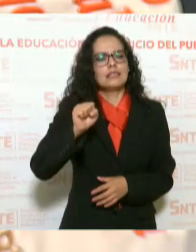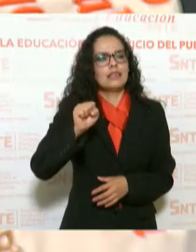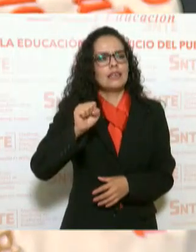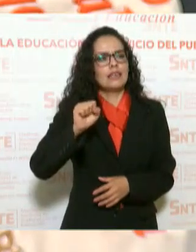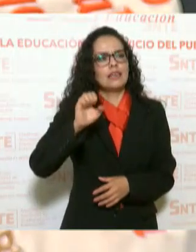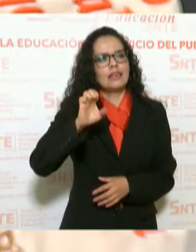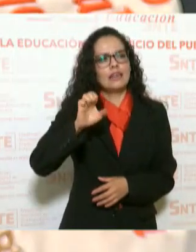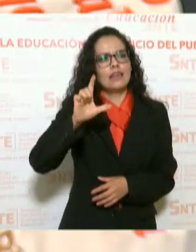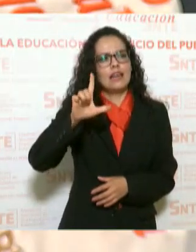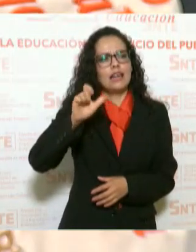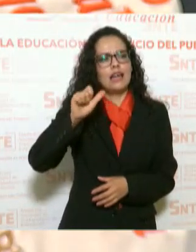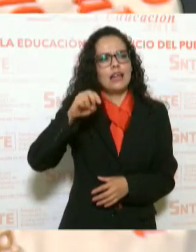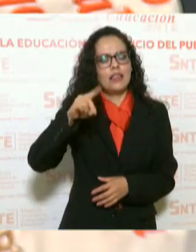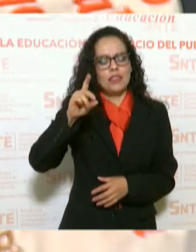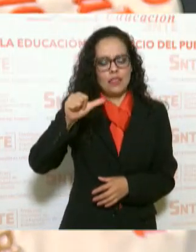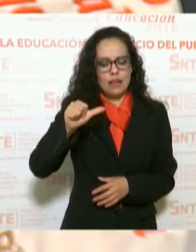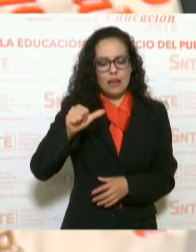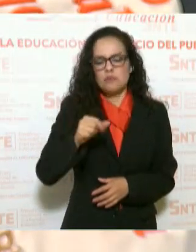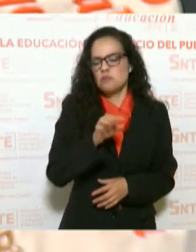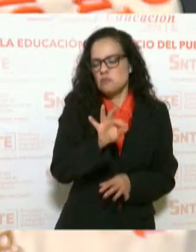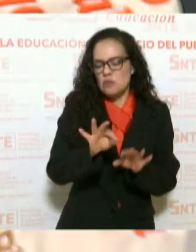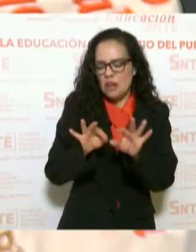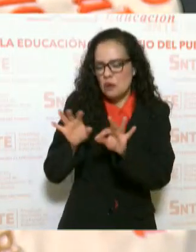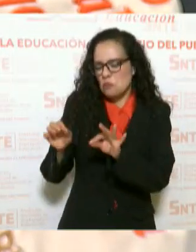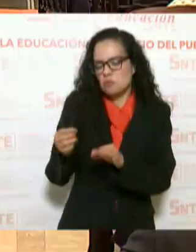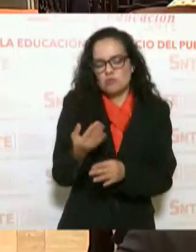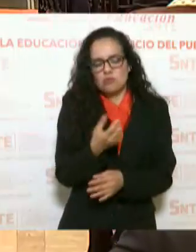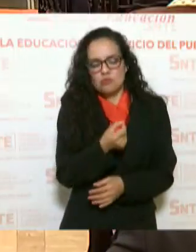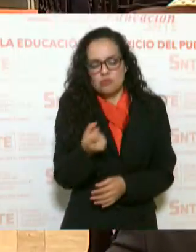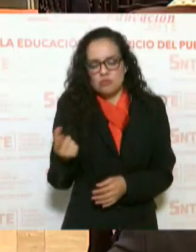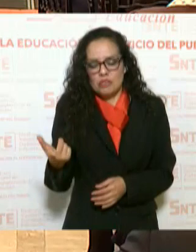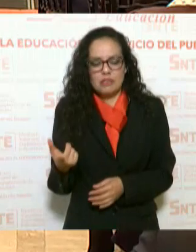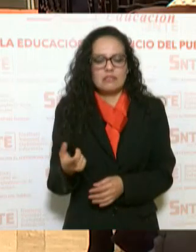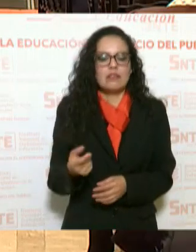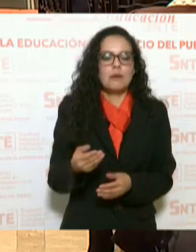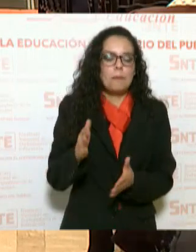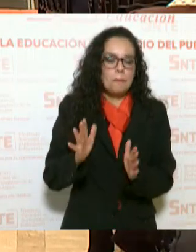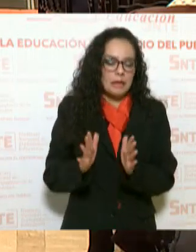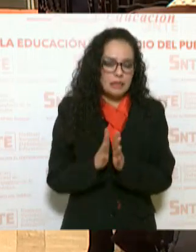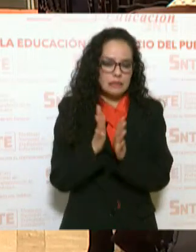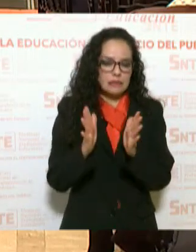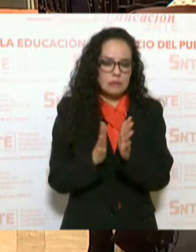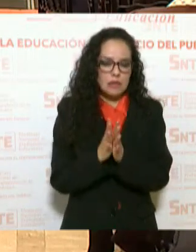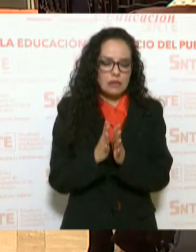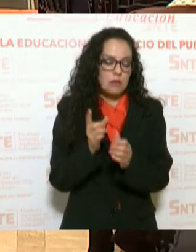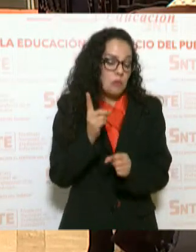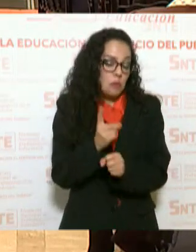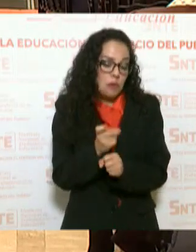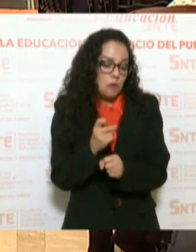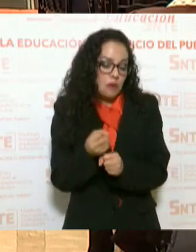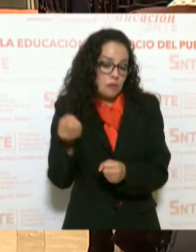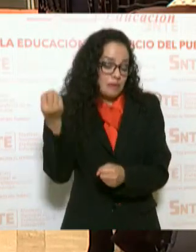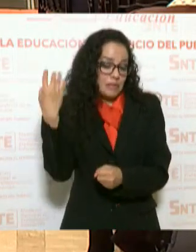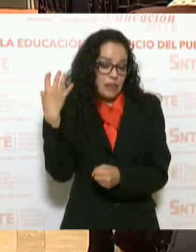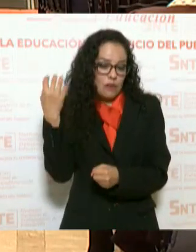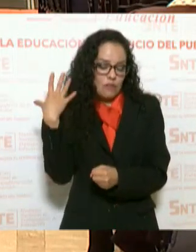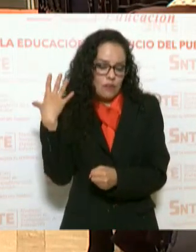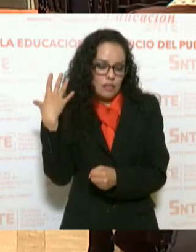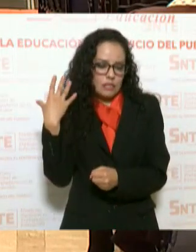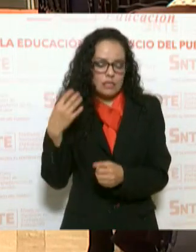participando en esta conferencia por primera vez desde nuestro último congreso para la